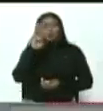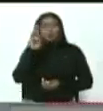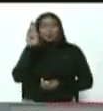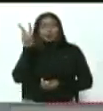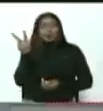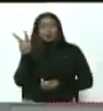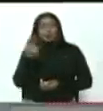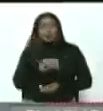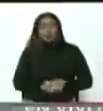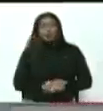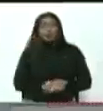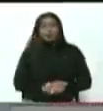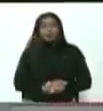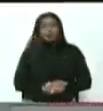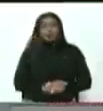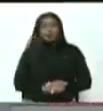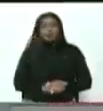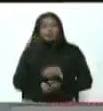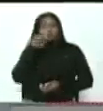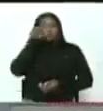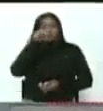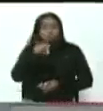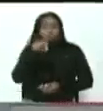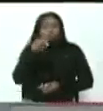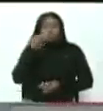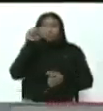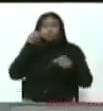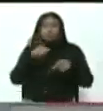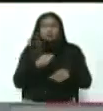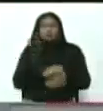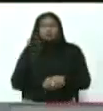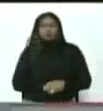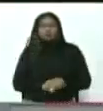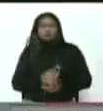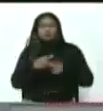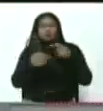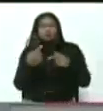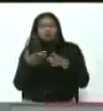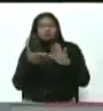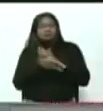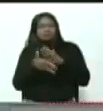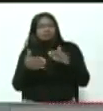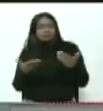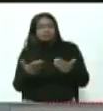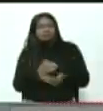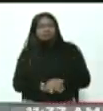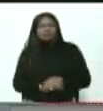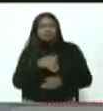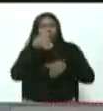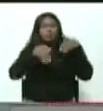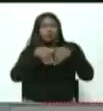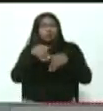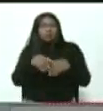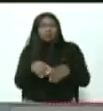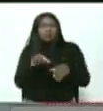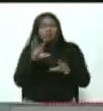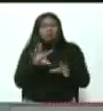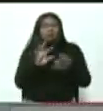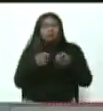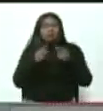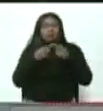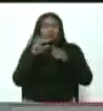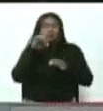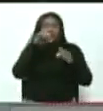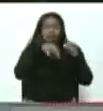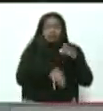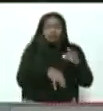UPB, busca UPB, aquí está, pácata. Marcó UPB, después que sale, votar, papelito, para la